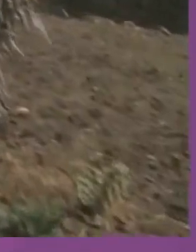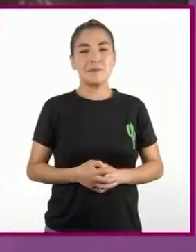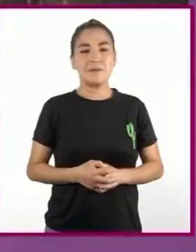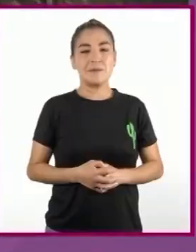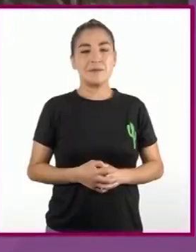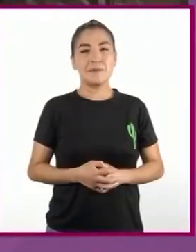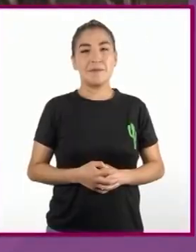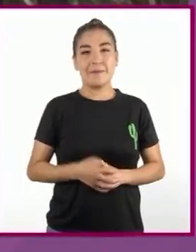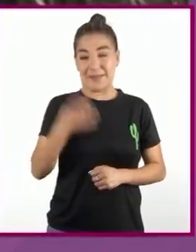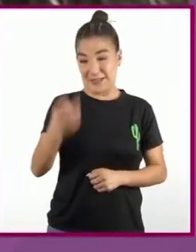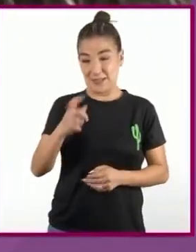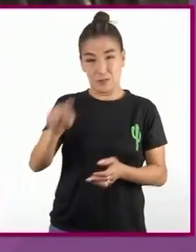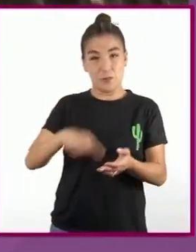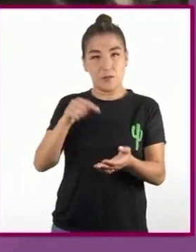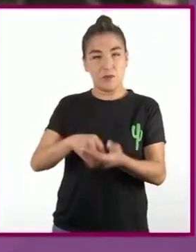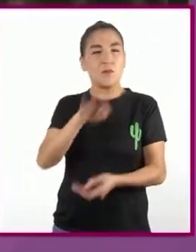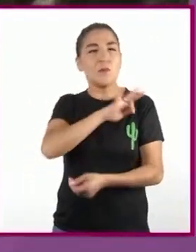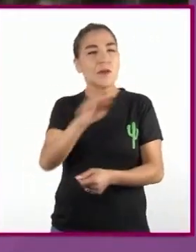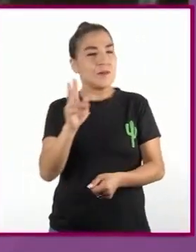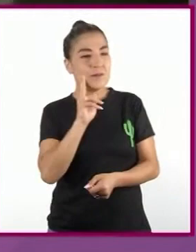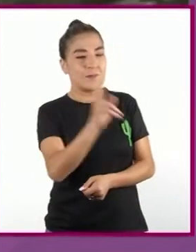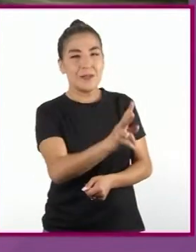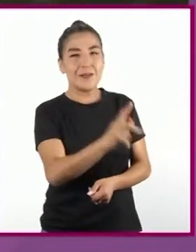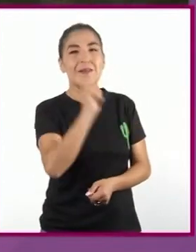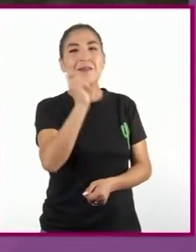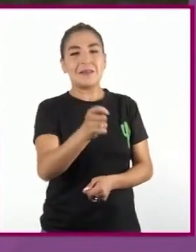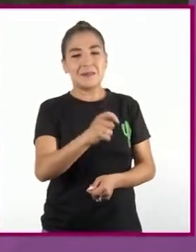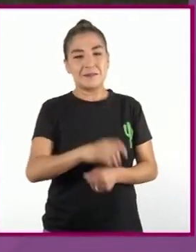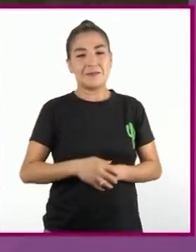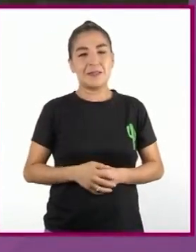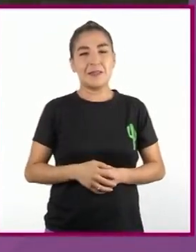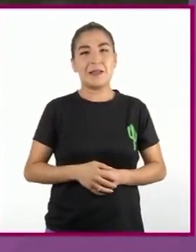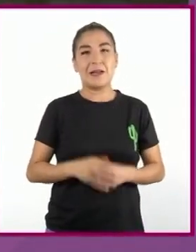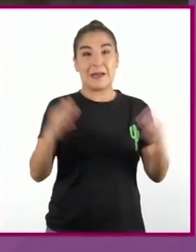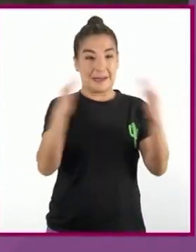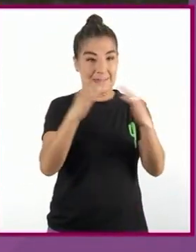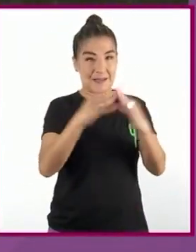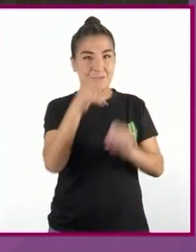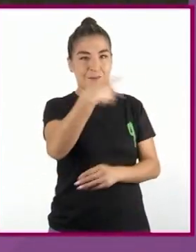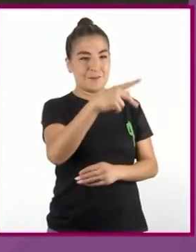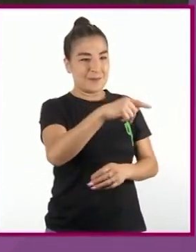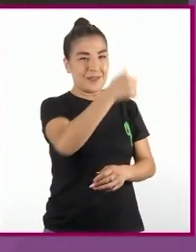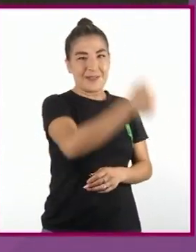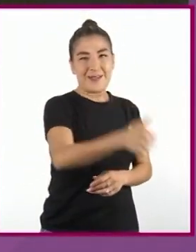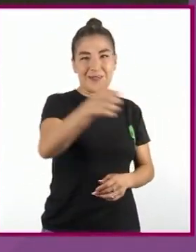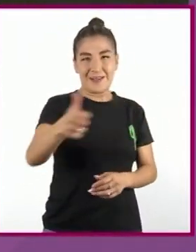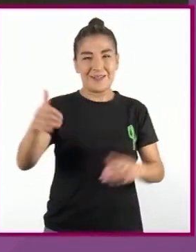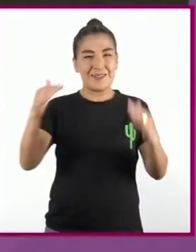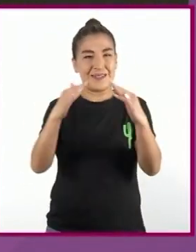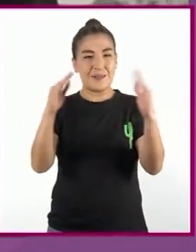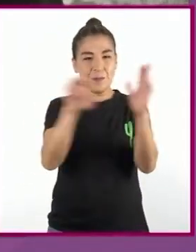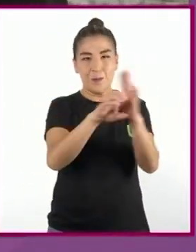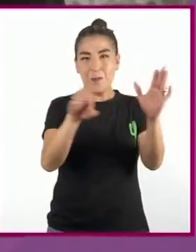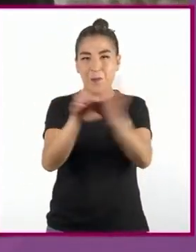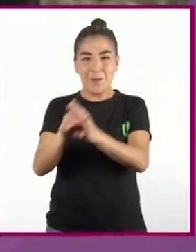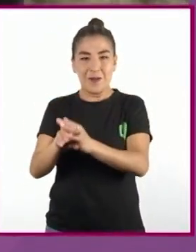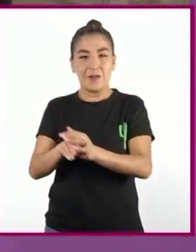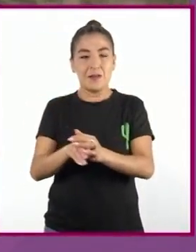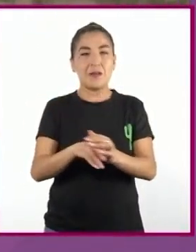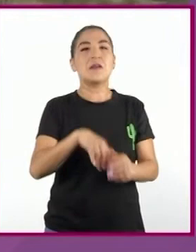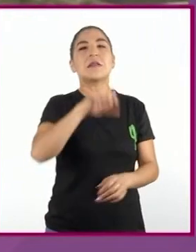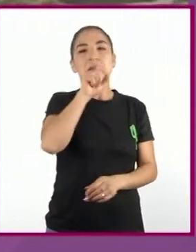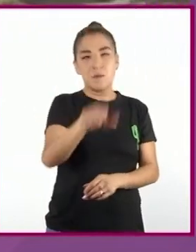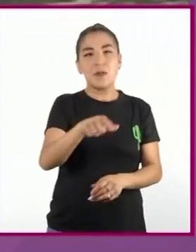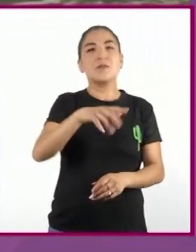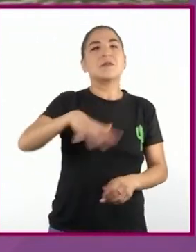Desde aquí se puede divisar tanto el área habitacional de la parte baja del extremo sur de la ciudad, como el área